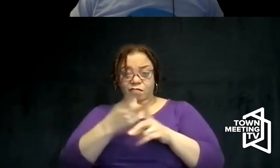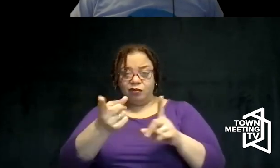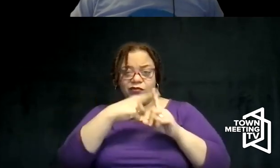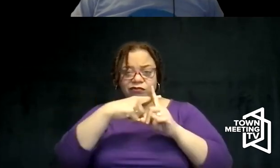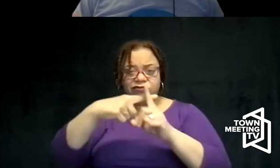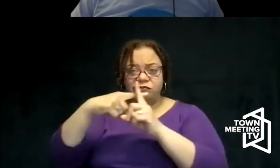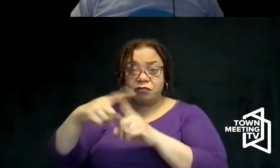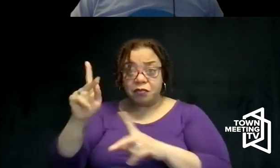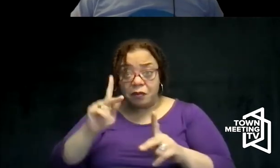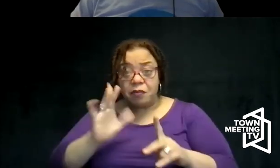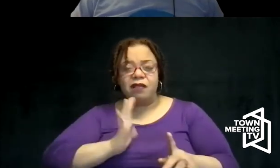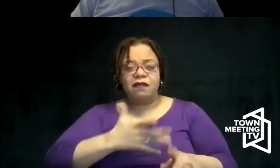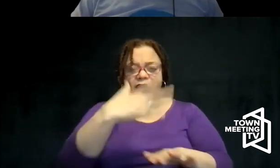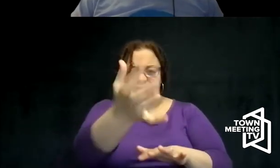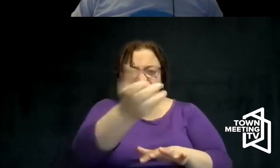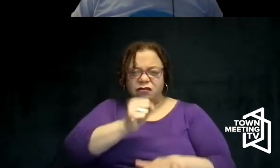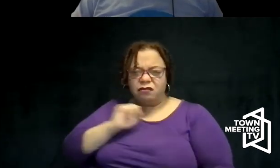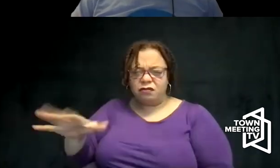criminales